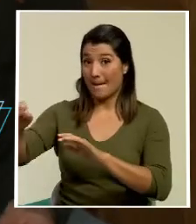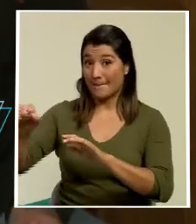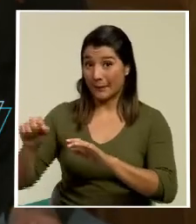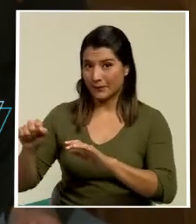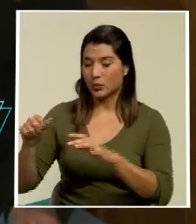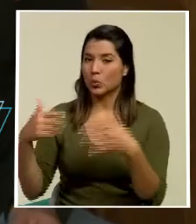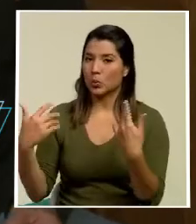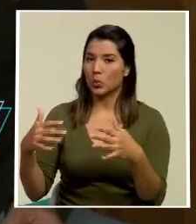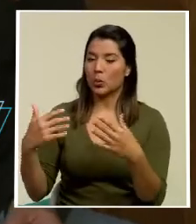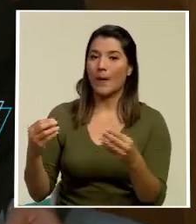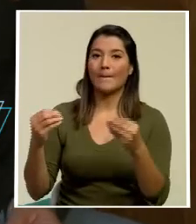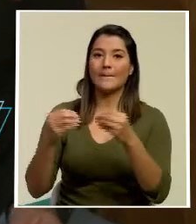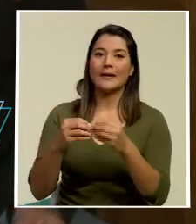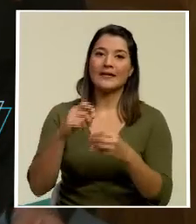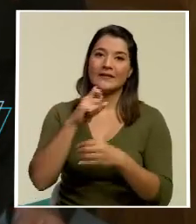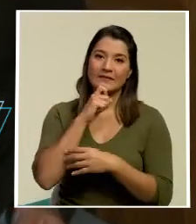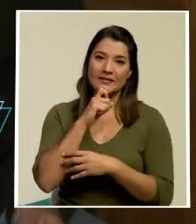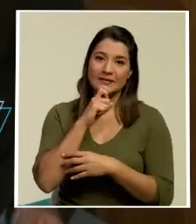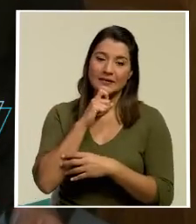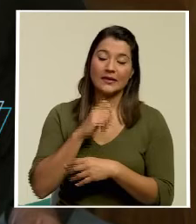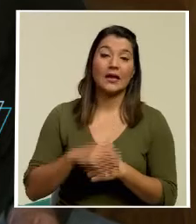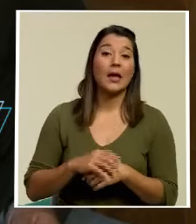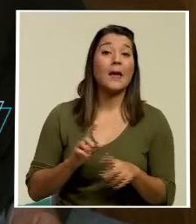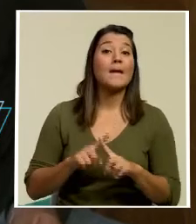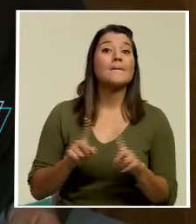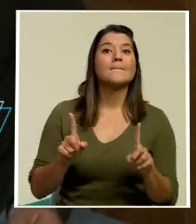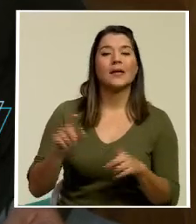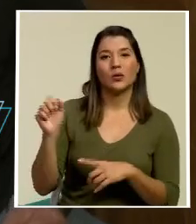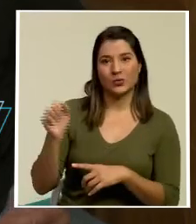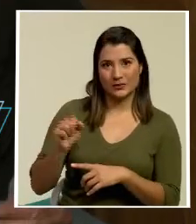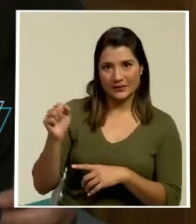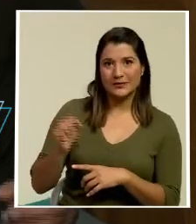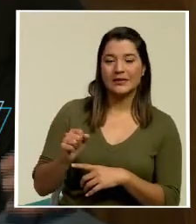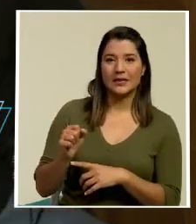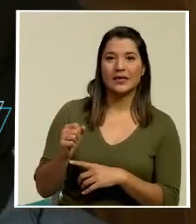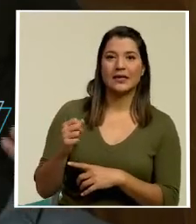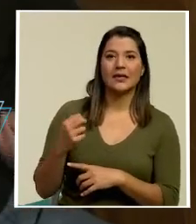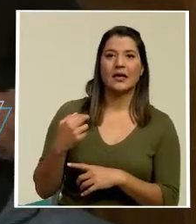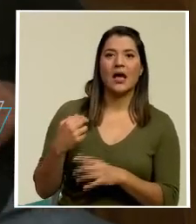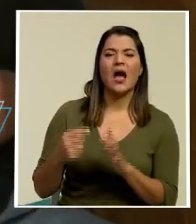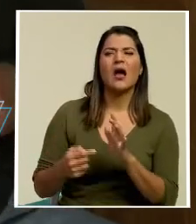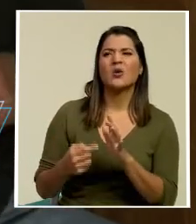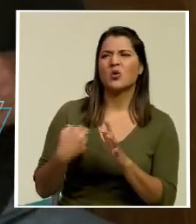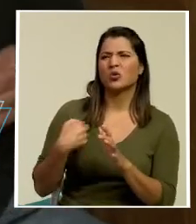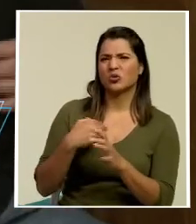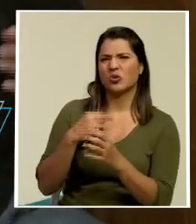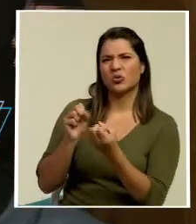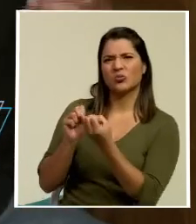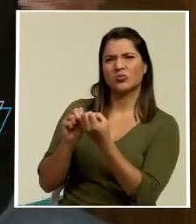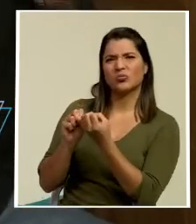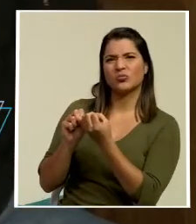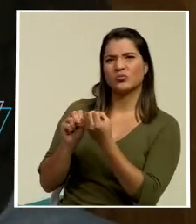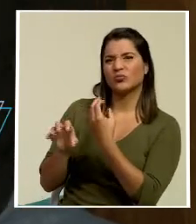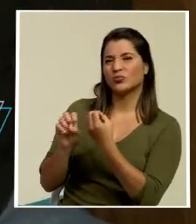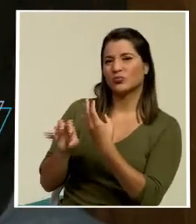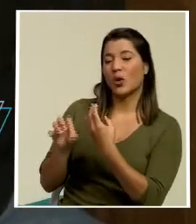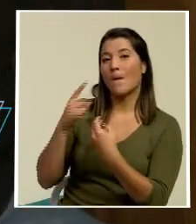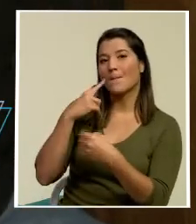no iba a entrar en la computadora. Pero sí, nos chateamos una par de veces por la